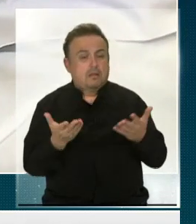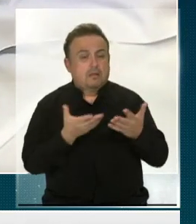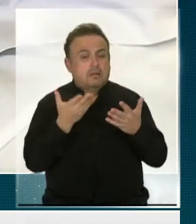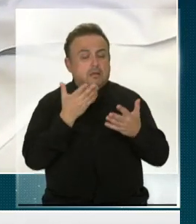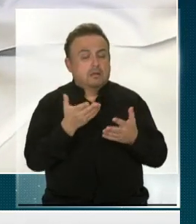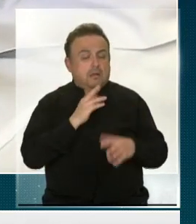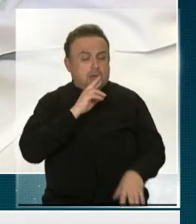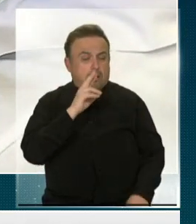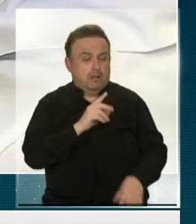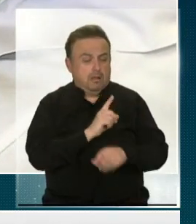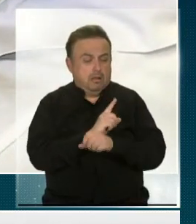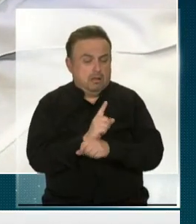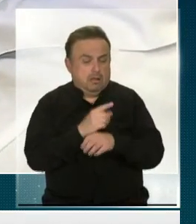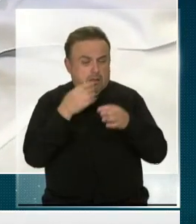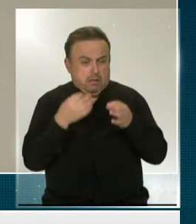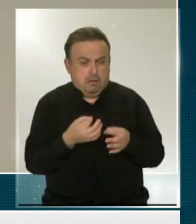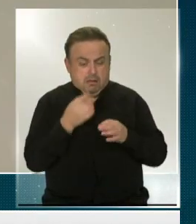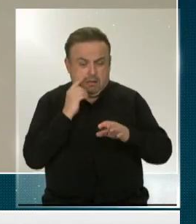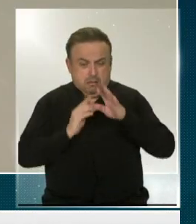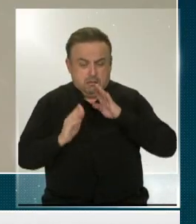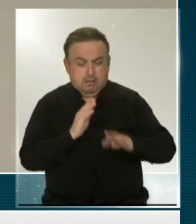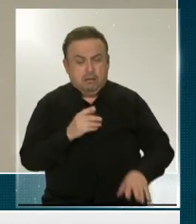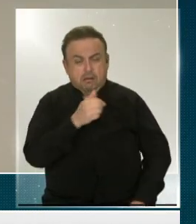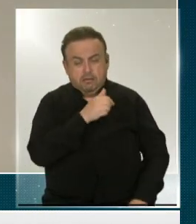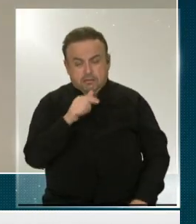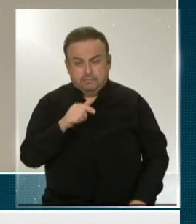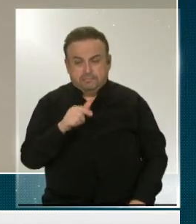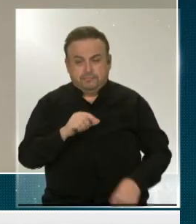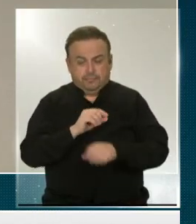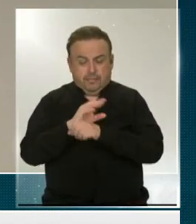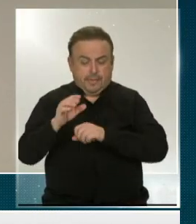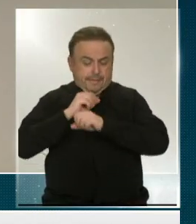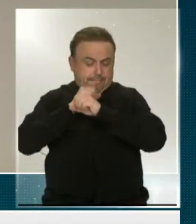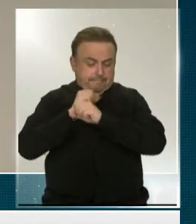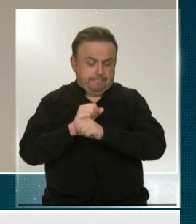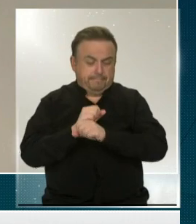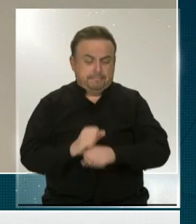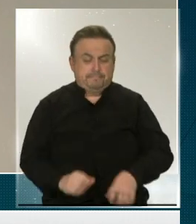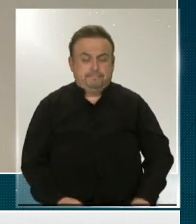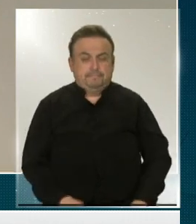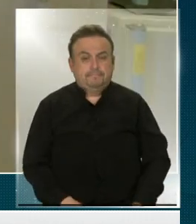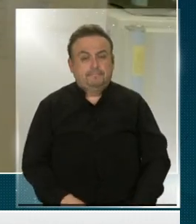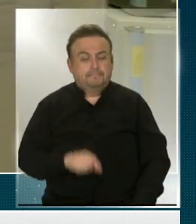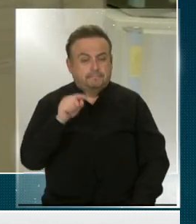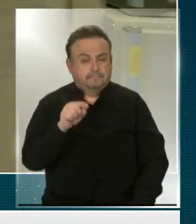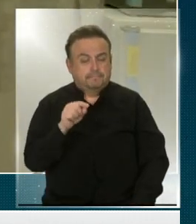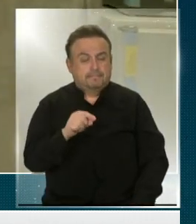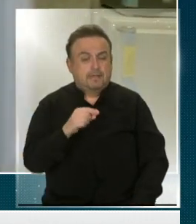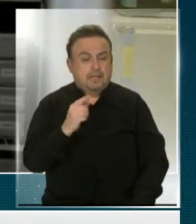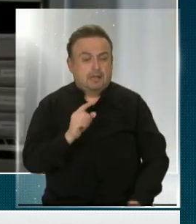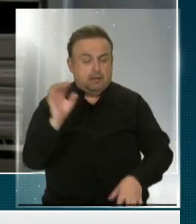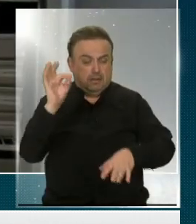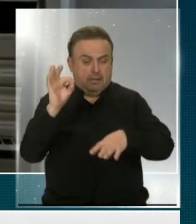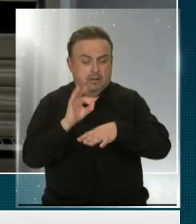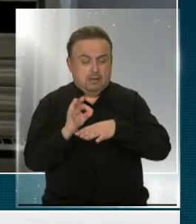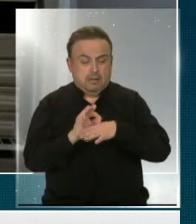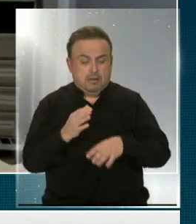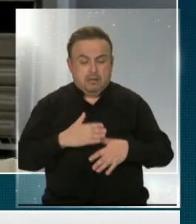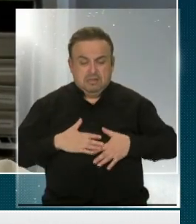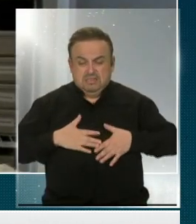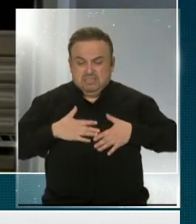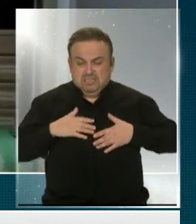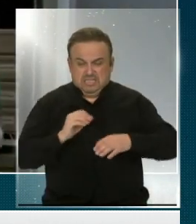una respuesta inmune efectiva protectora contra el sars cause 2 que es el virus que buzek o bing